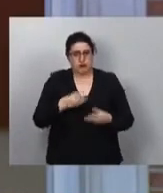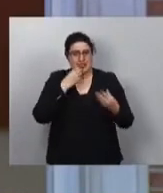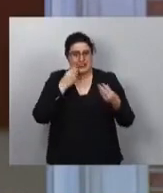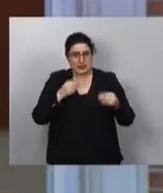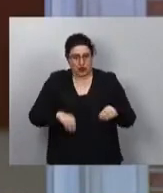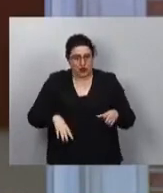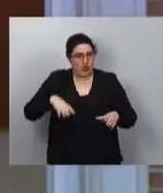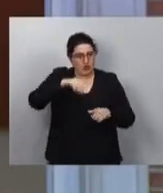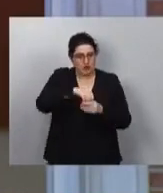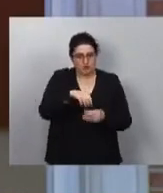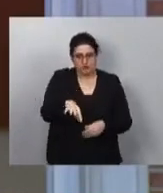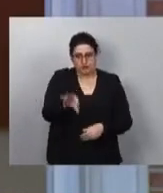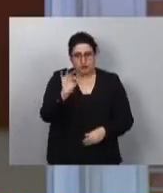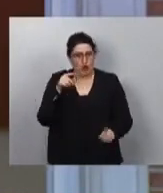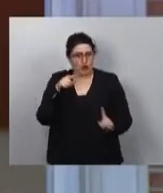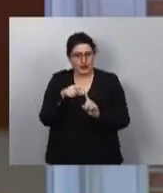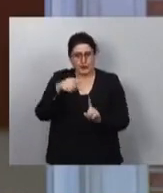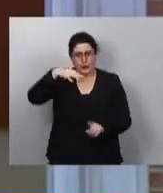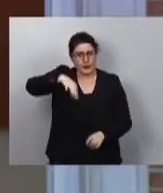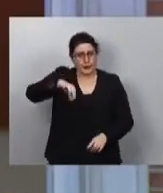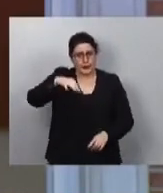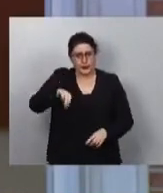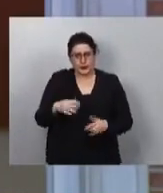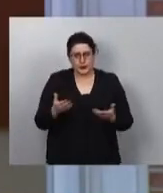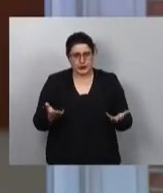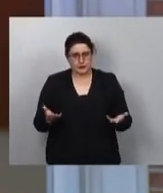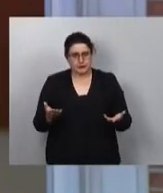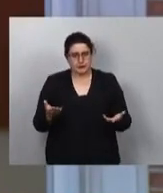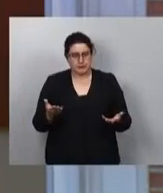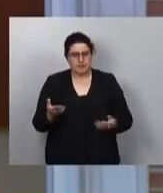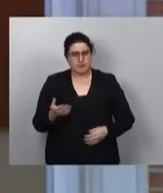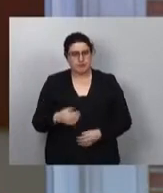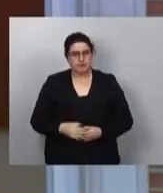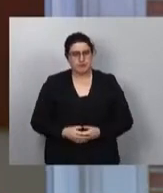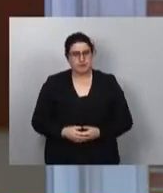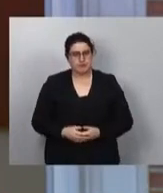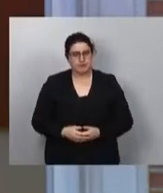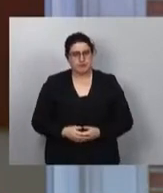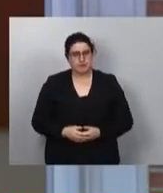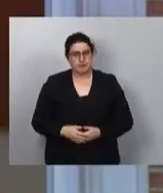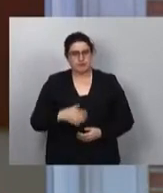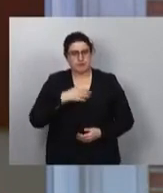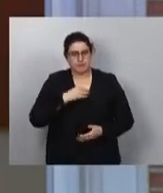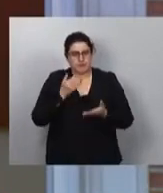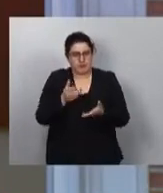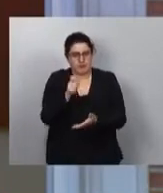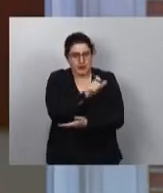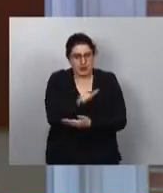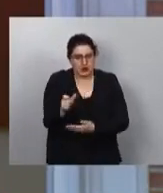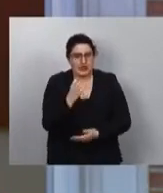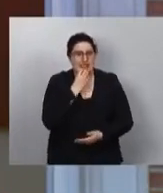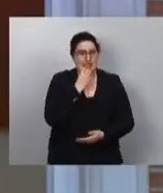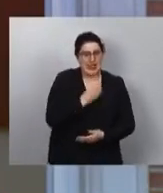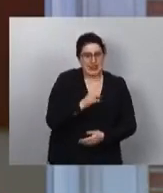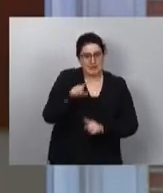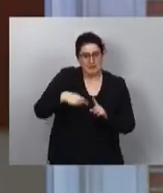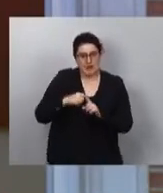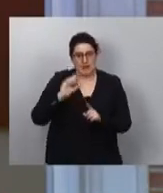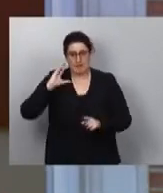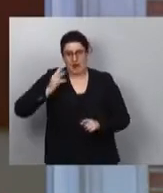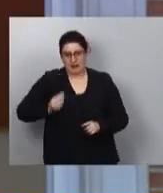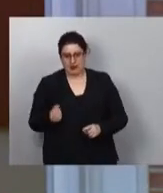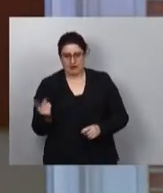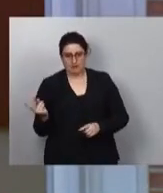hemos tenido una excusa de bloqueo presupuestario para muchas partidas hasta ahora hemos visto como María Jesús Montero decía que no había dinero un poco ailein no no hay